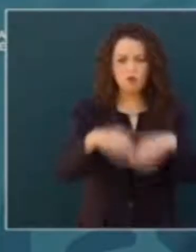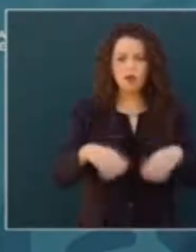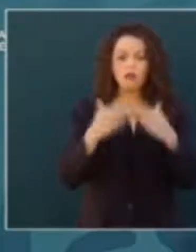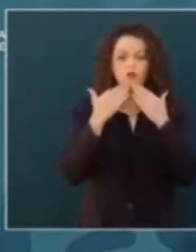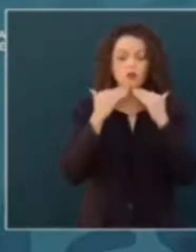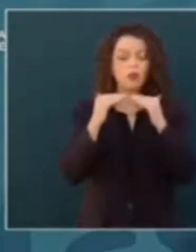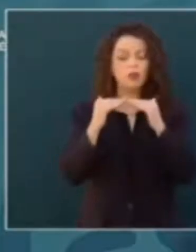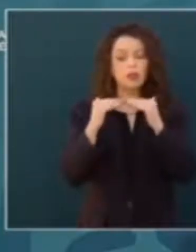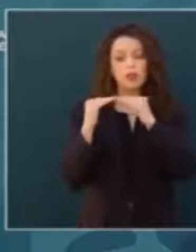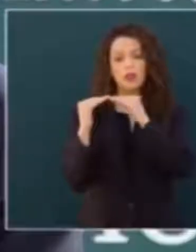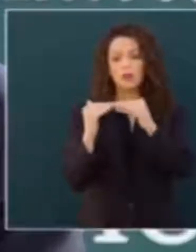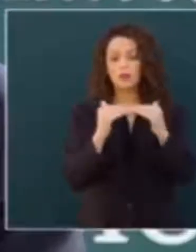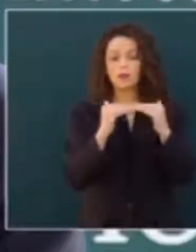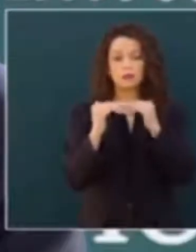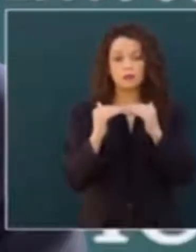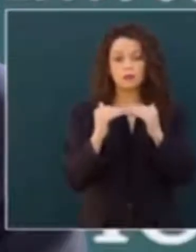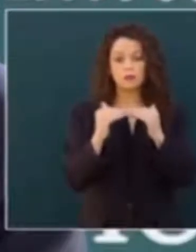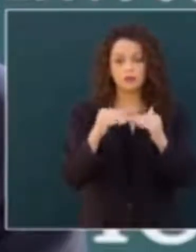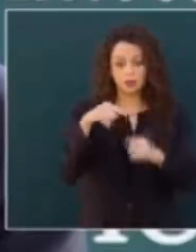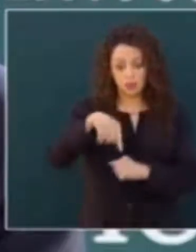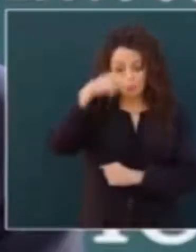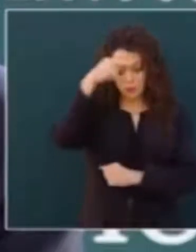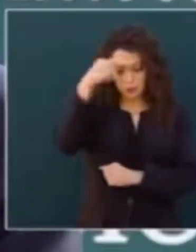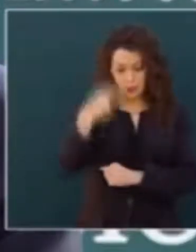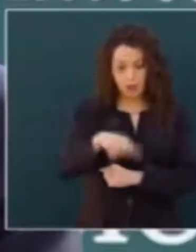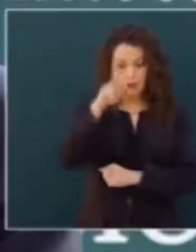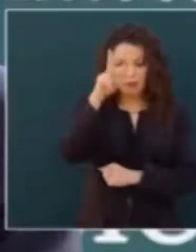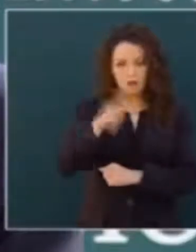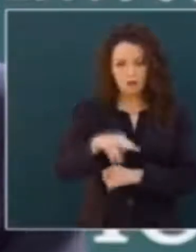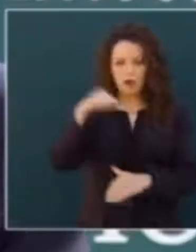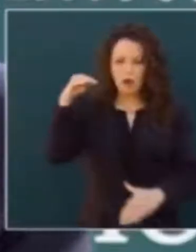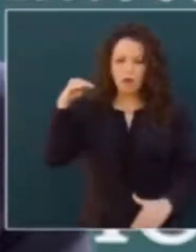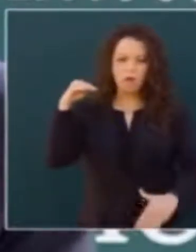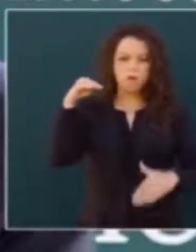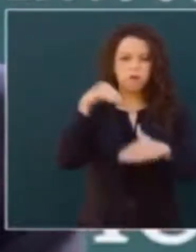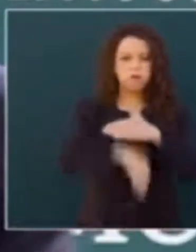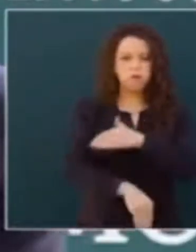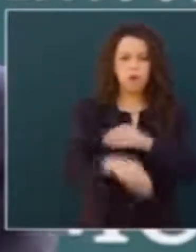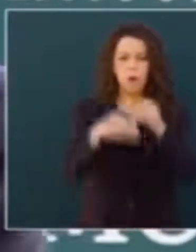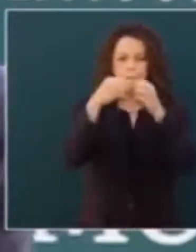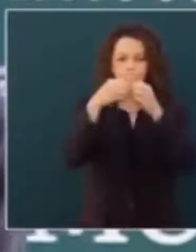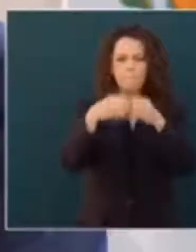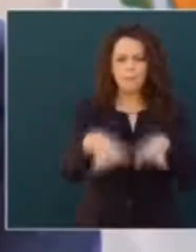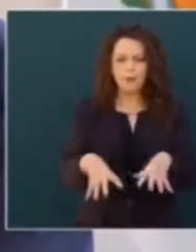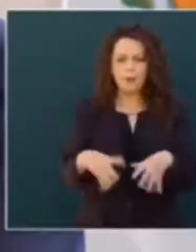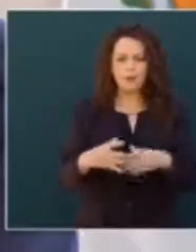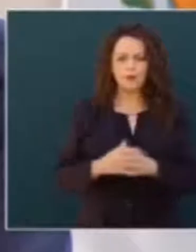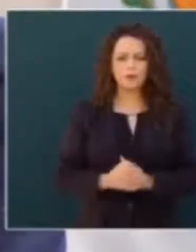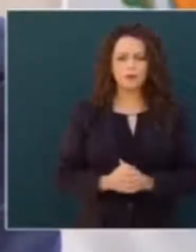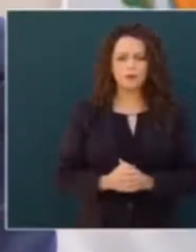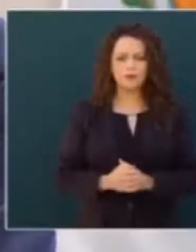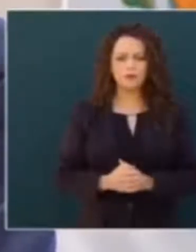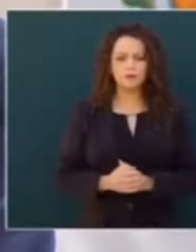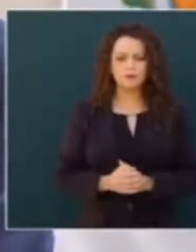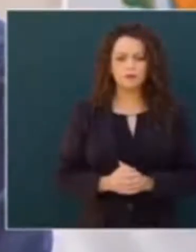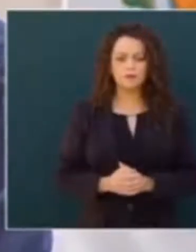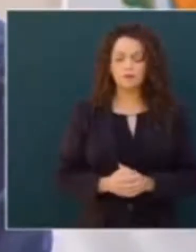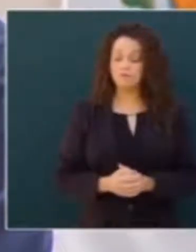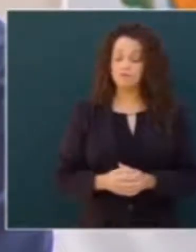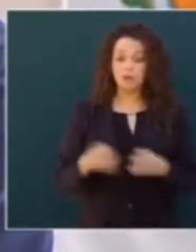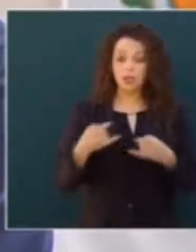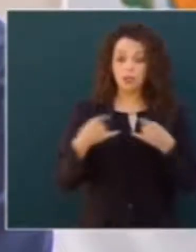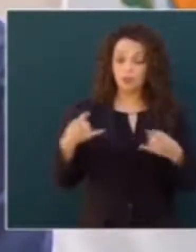al país a un nivel de devastación y de descomposición sin precedentes en su